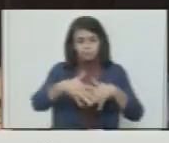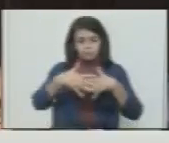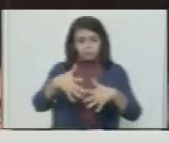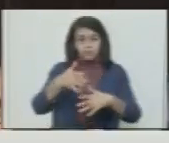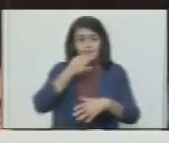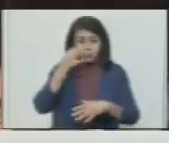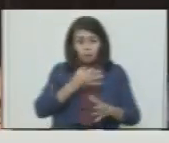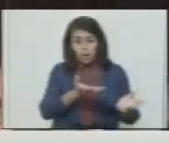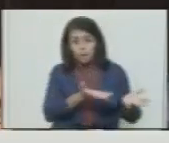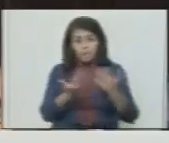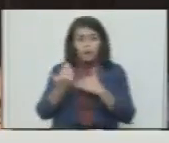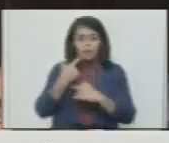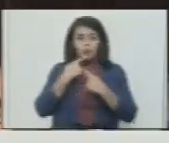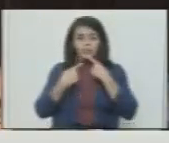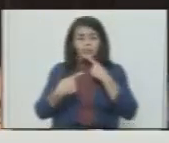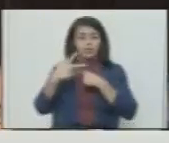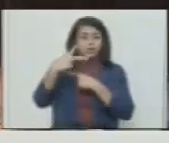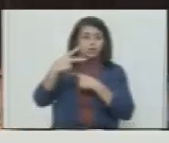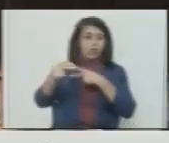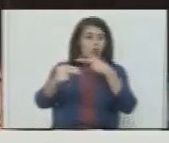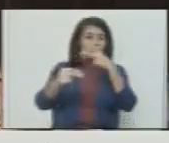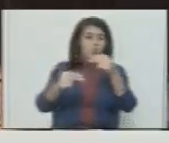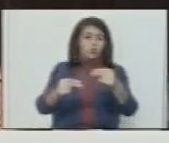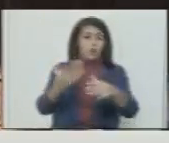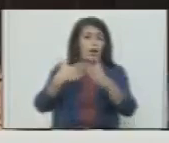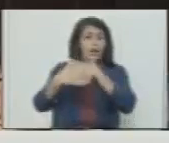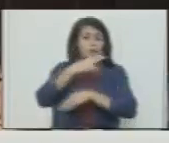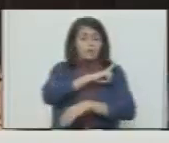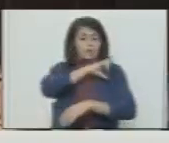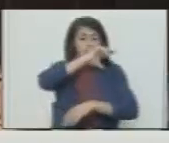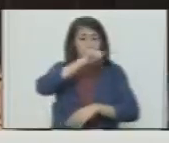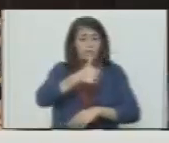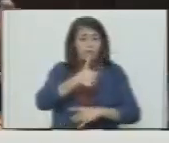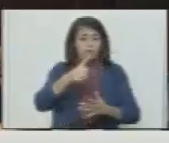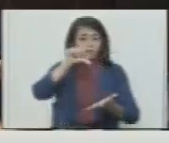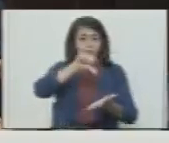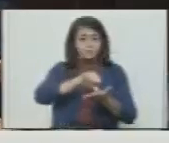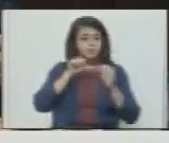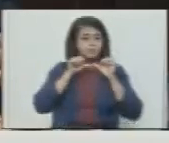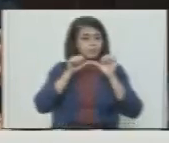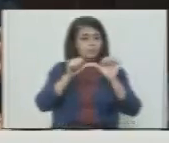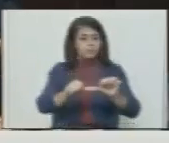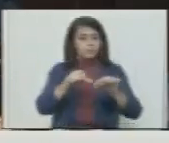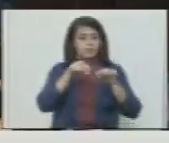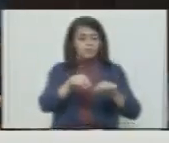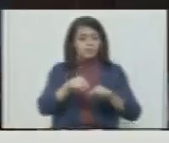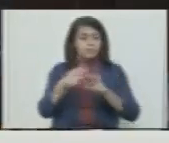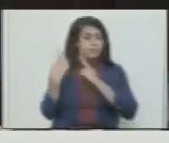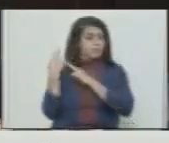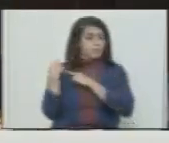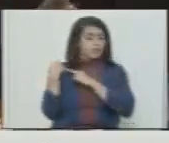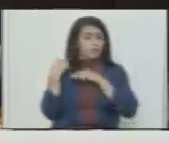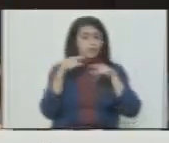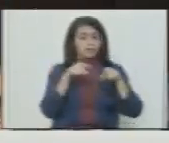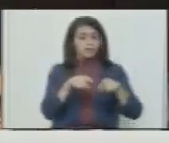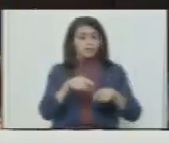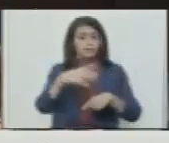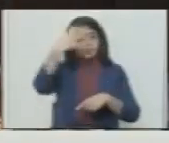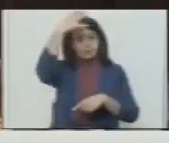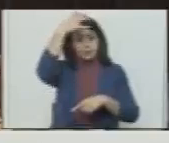para convencerla de decirle no al entonces capitán general en su permanencia en